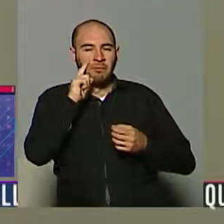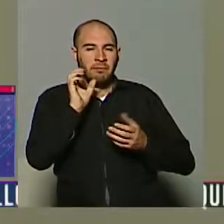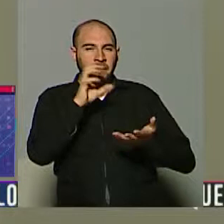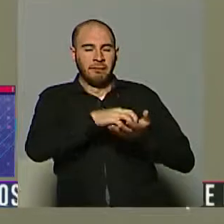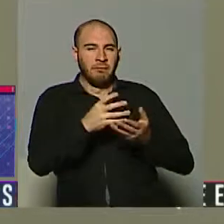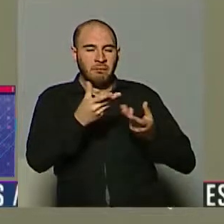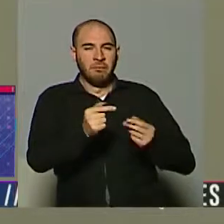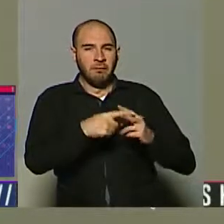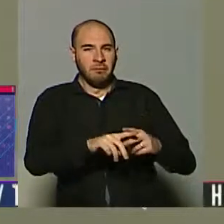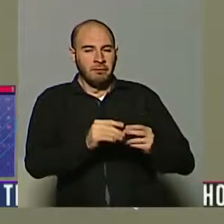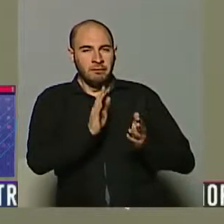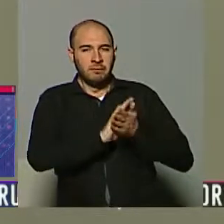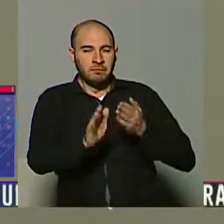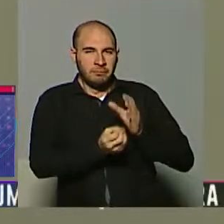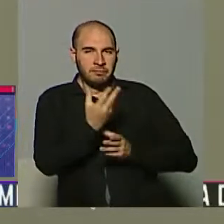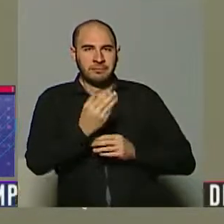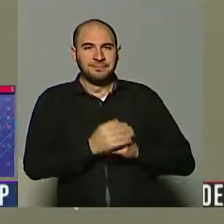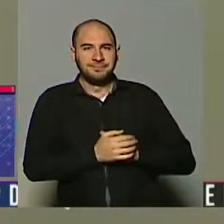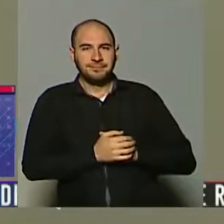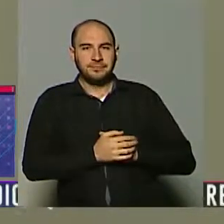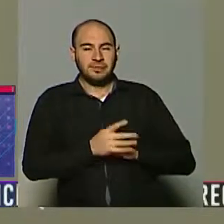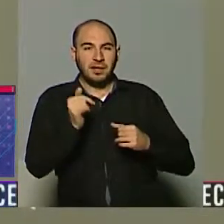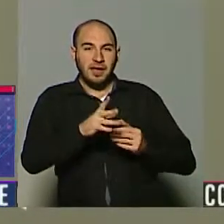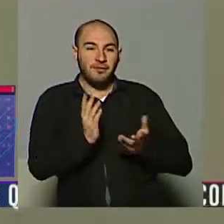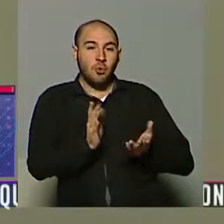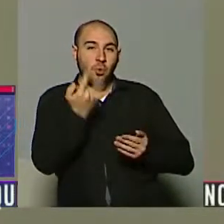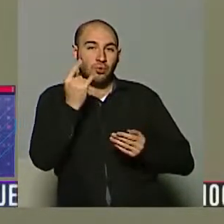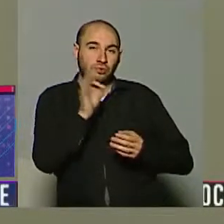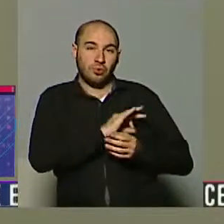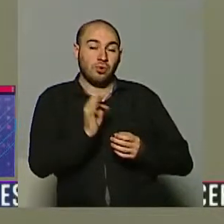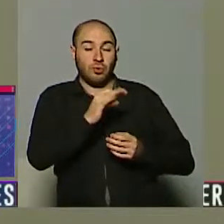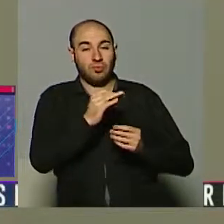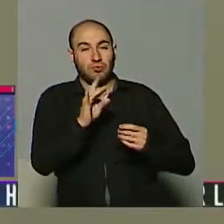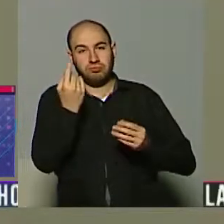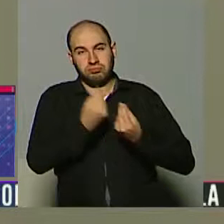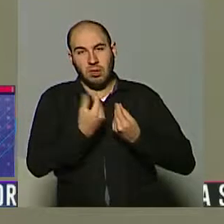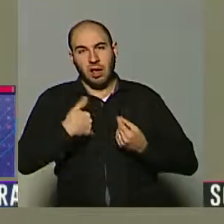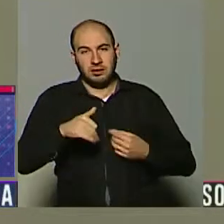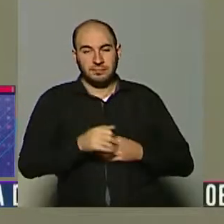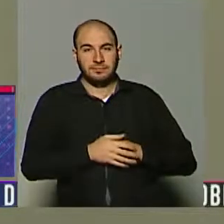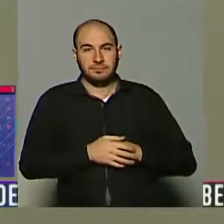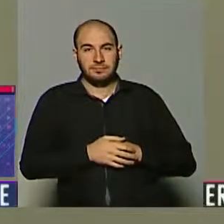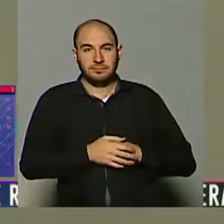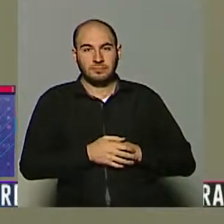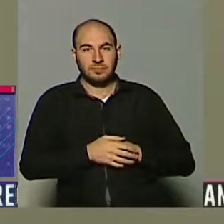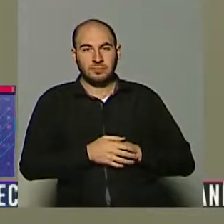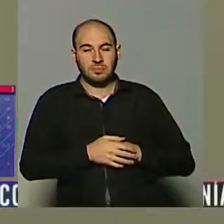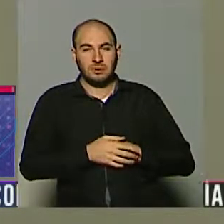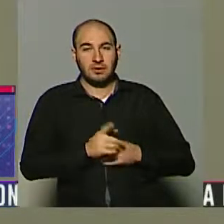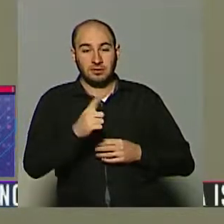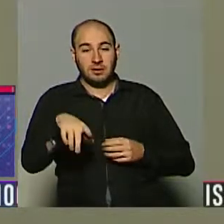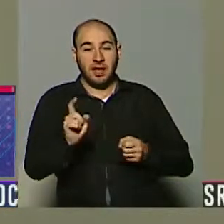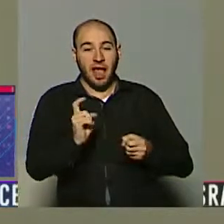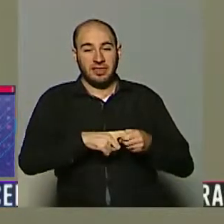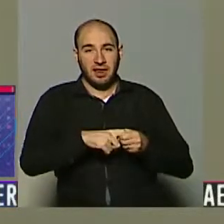Centros de Apoyo a la Tecnología de la Innovación, en donde todas las universidades o varias universidades de Argentina se han, digamos, adherido